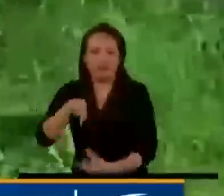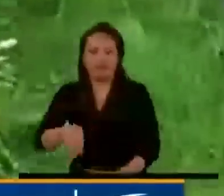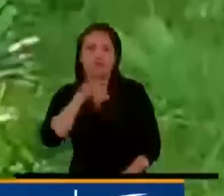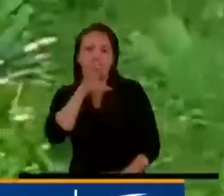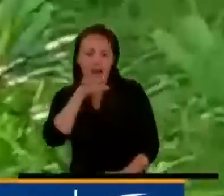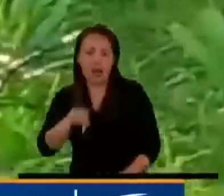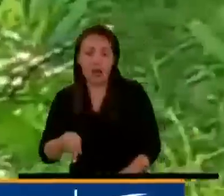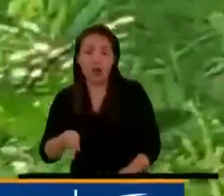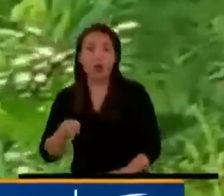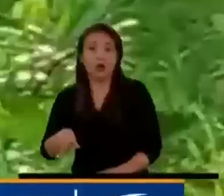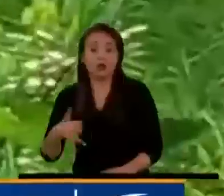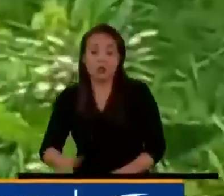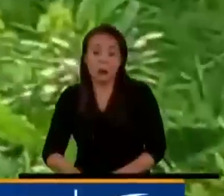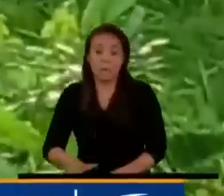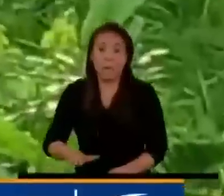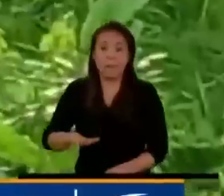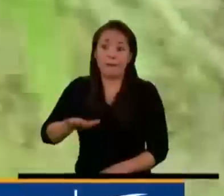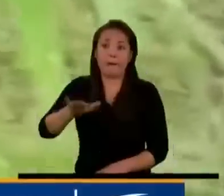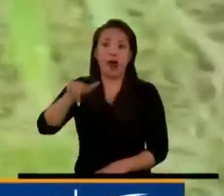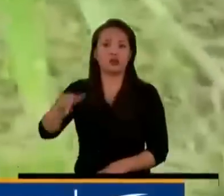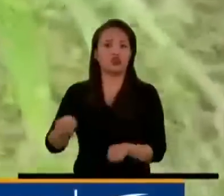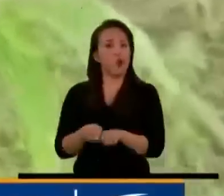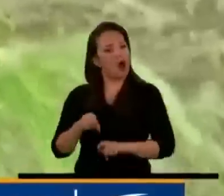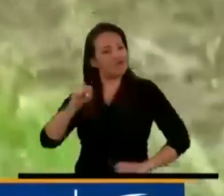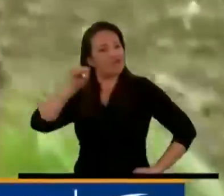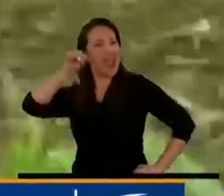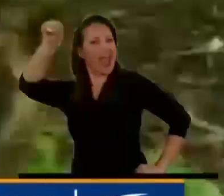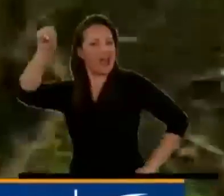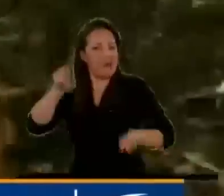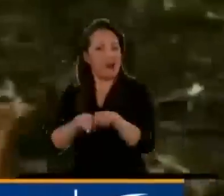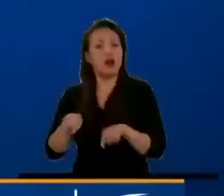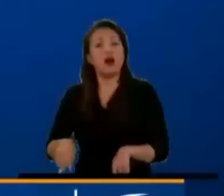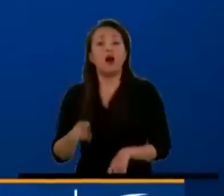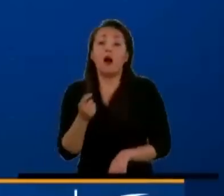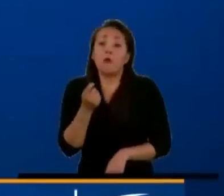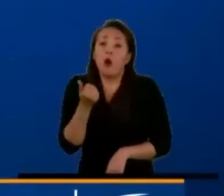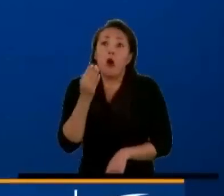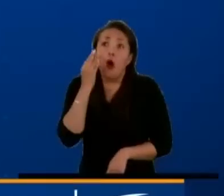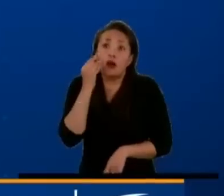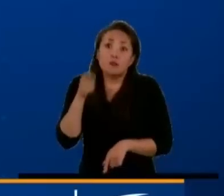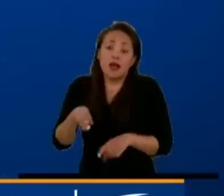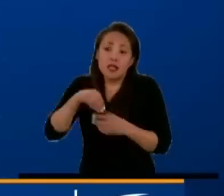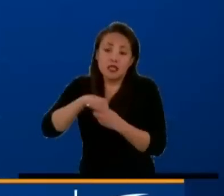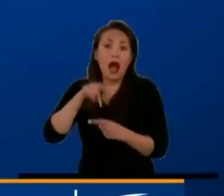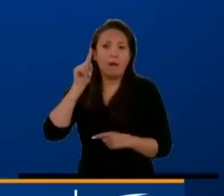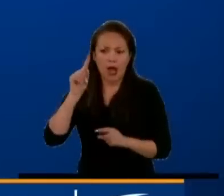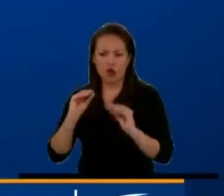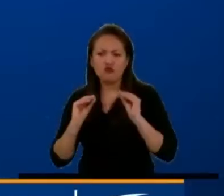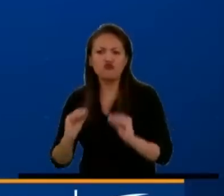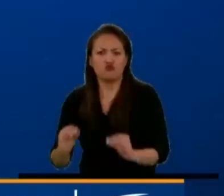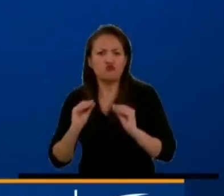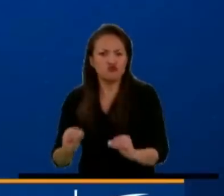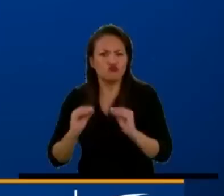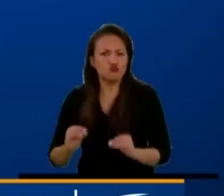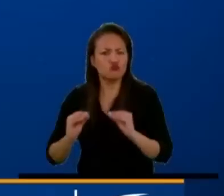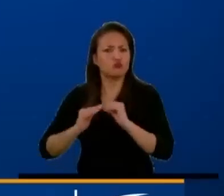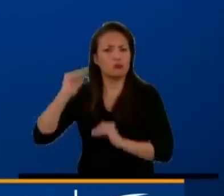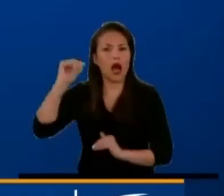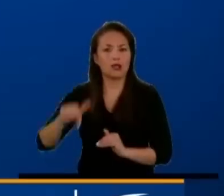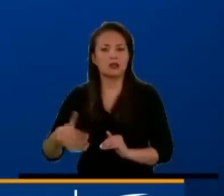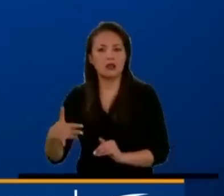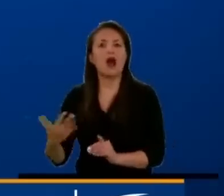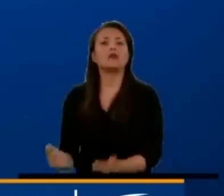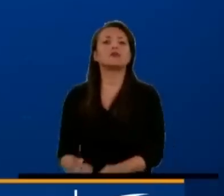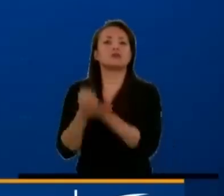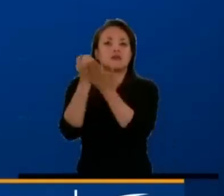se convirtió en una heroína pese a sus pocos años de servicio su alto entrenamiento le permitió salvarle la vida A 17